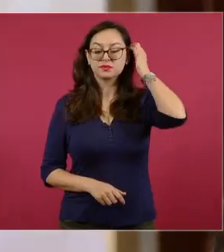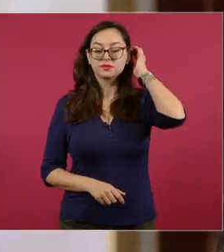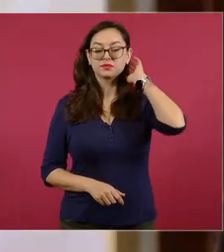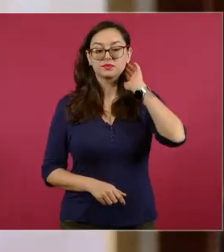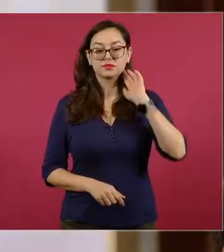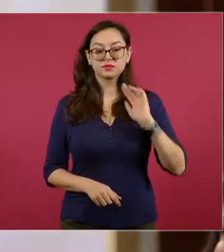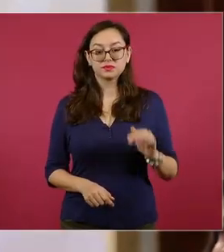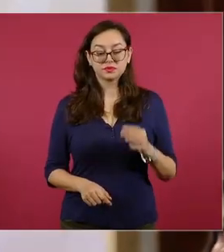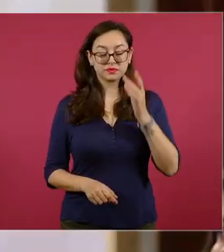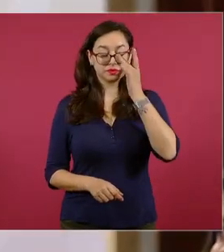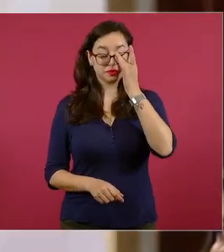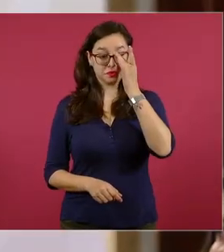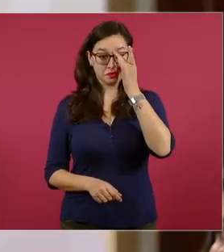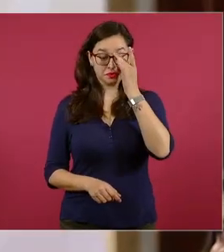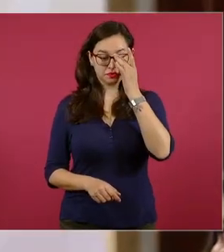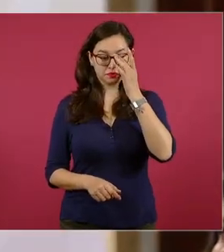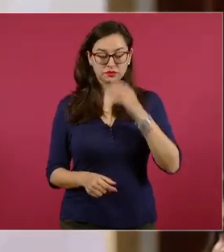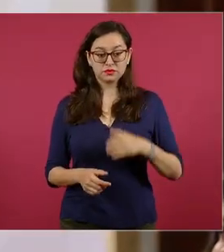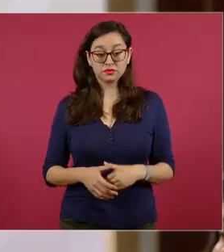Estos se tienen que